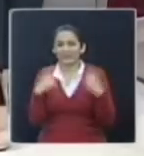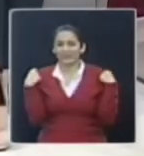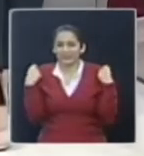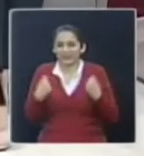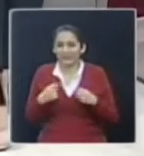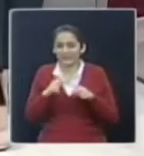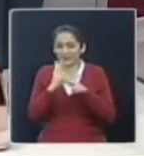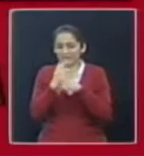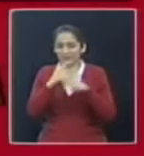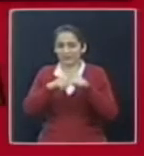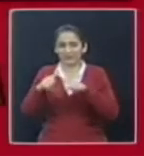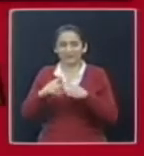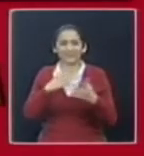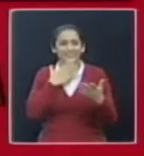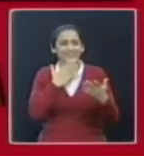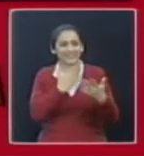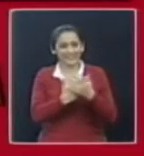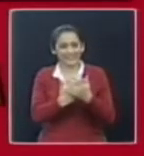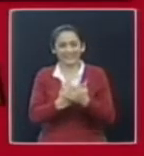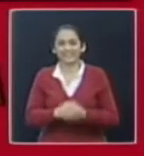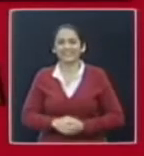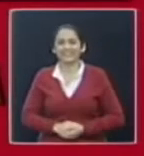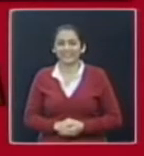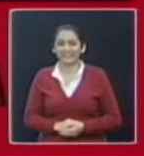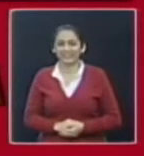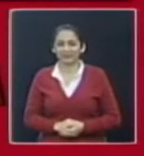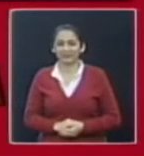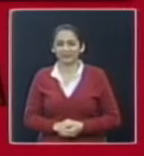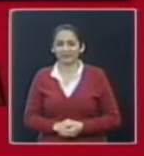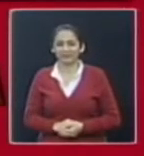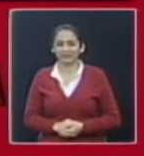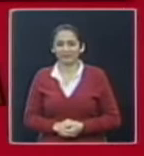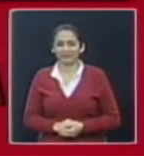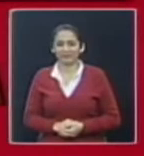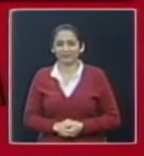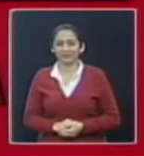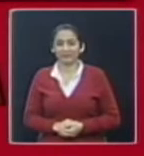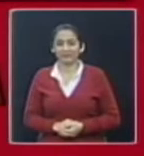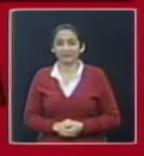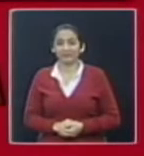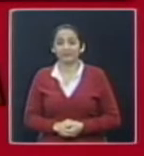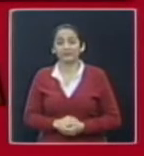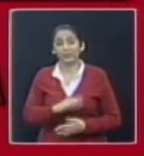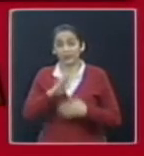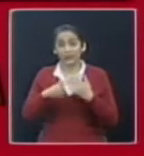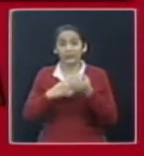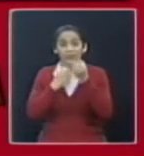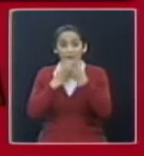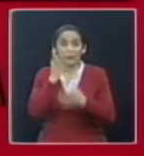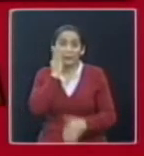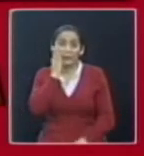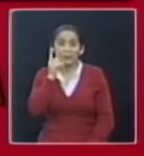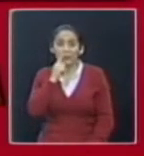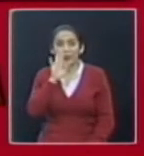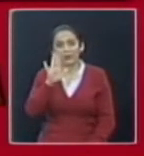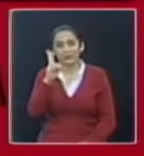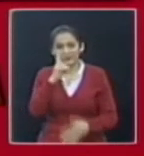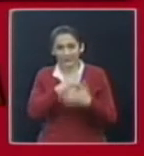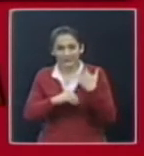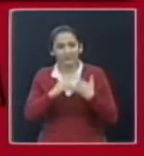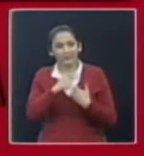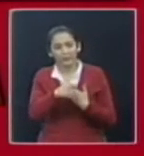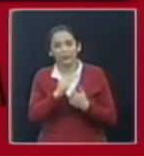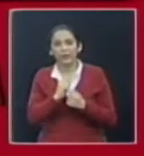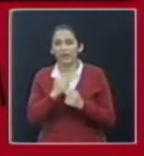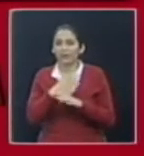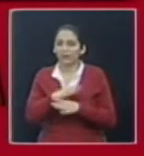por habernos acompañado. Y ya lo saben, nuestros amigos televidentes, los papis en casa y a los niños también, pues tienen una excelente opción para